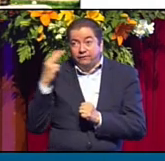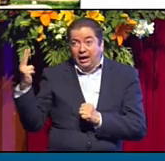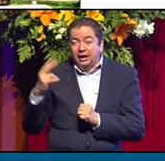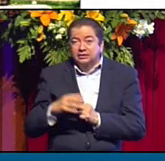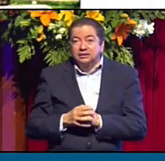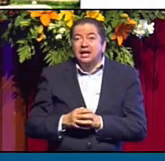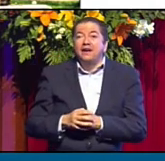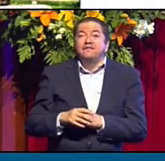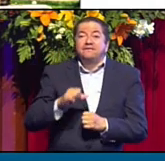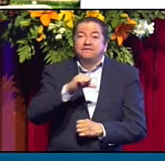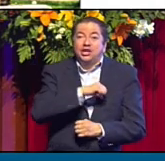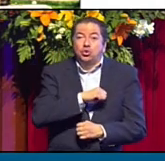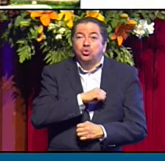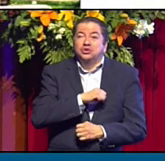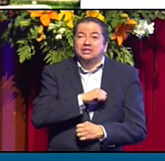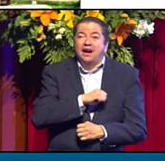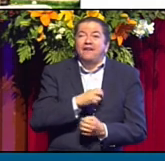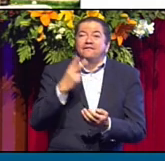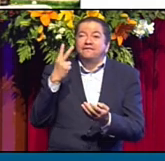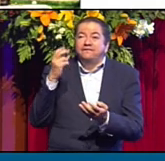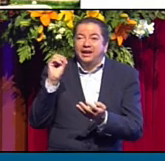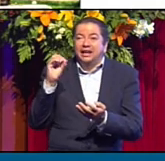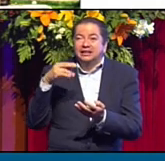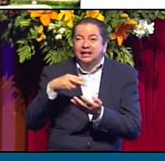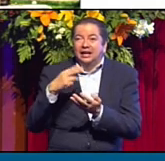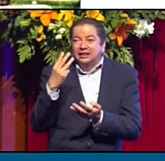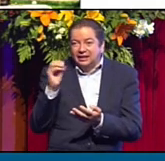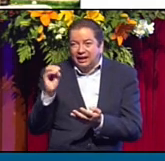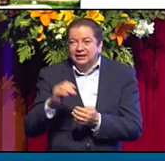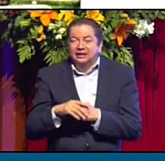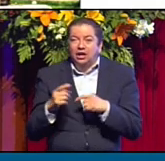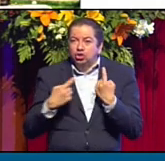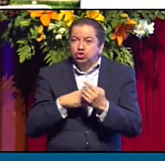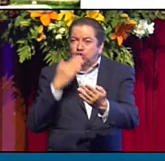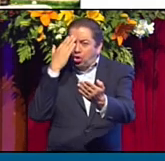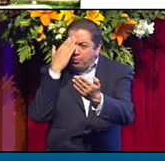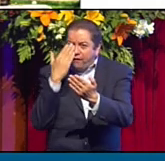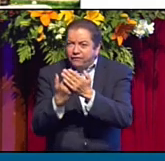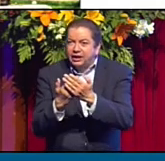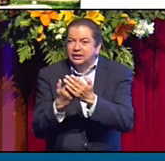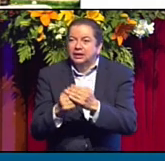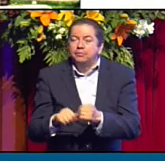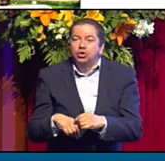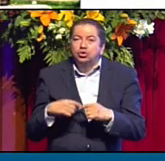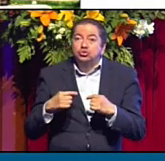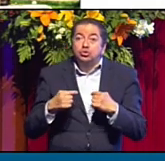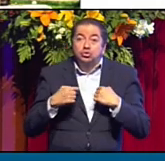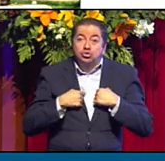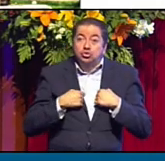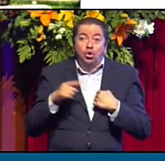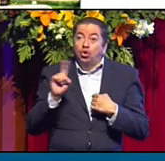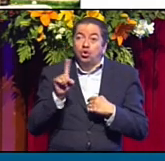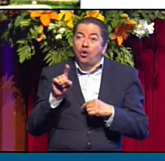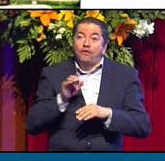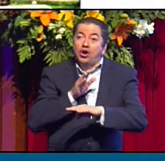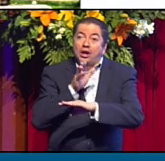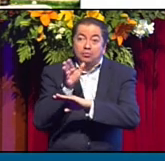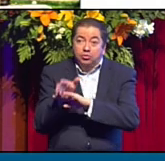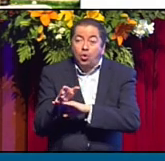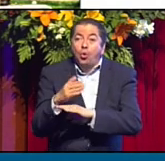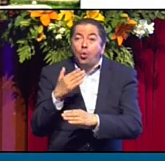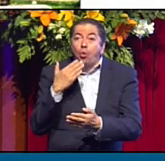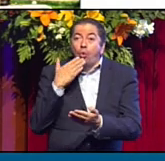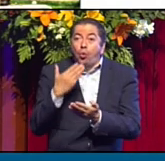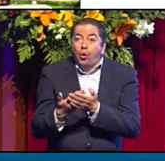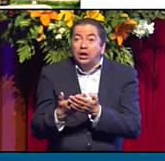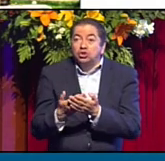Vicuña 2030. Es lo que estamos trabajando, es cómo enfrentamos lo que ya nos falta poquito. Yo no voy a estar ese día